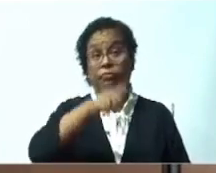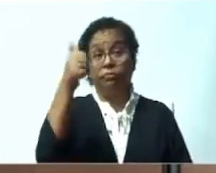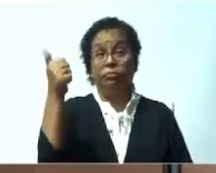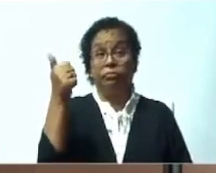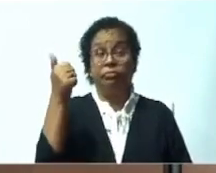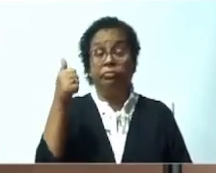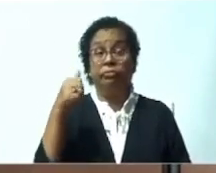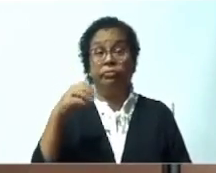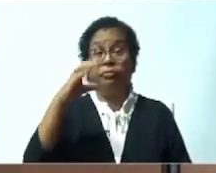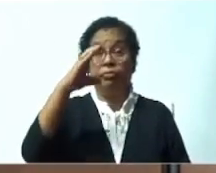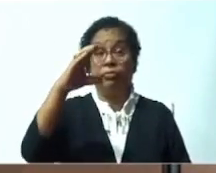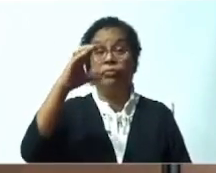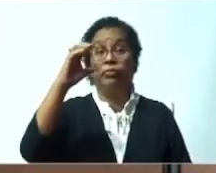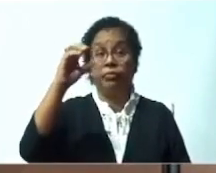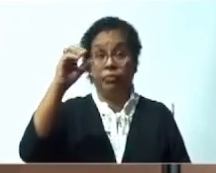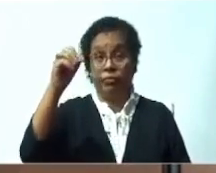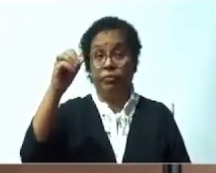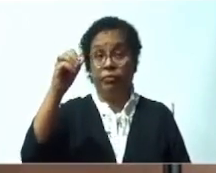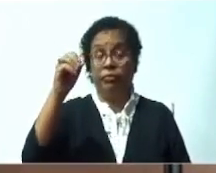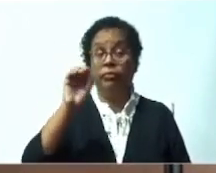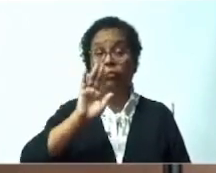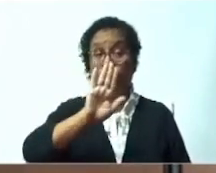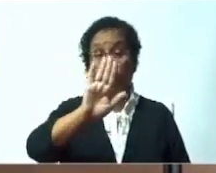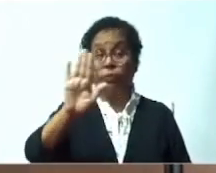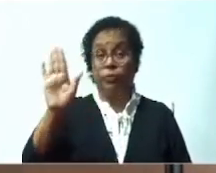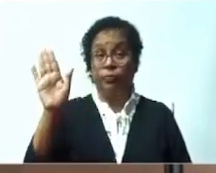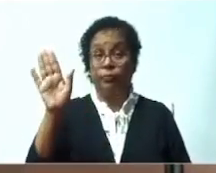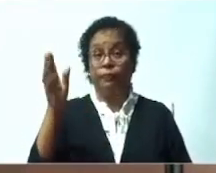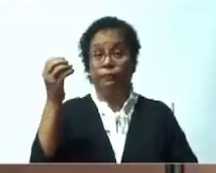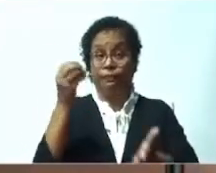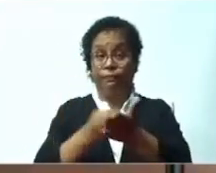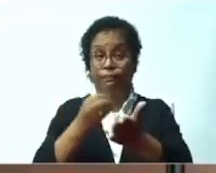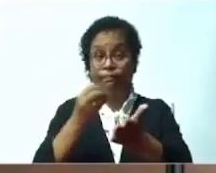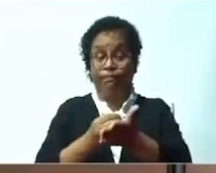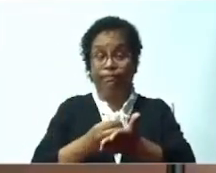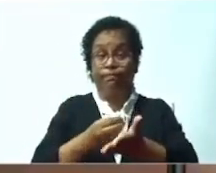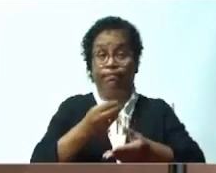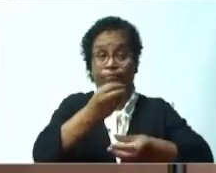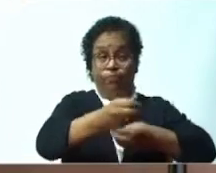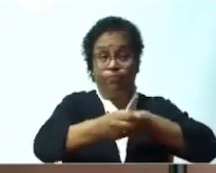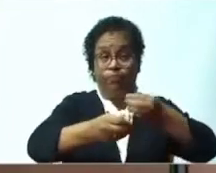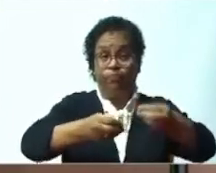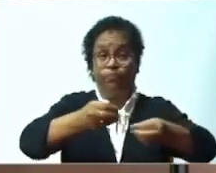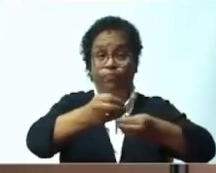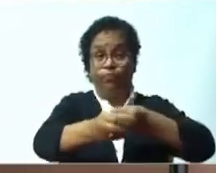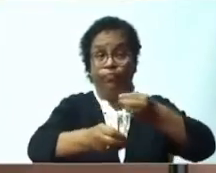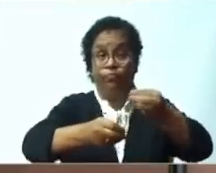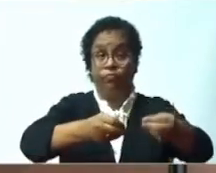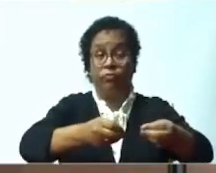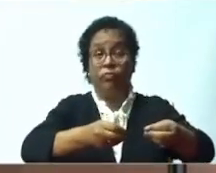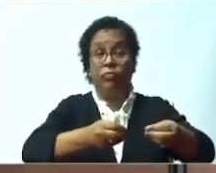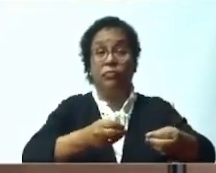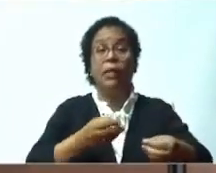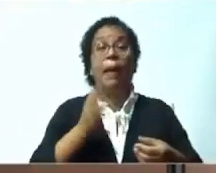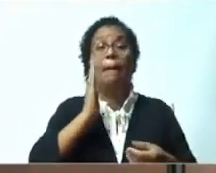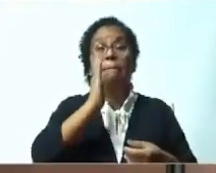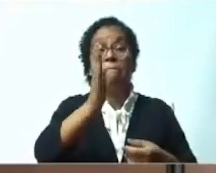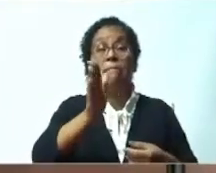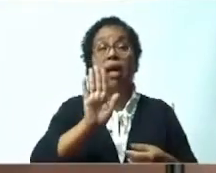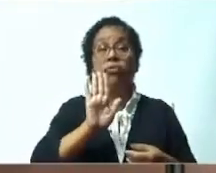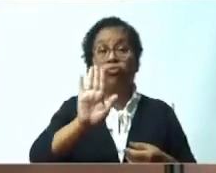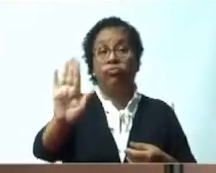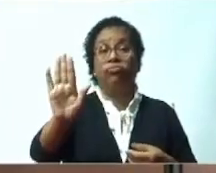concesionaria pasan a ser propiedad del Estado Dominicano porque la están haciendo en una propiedad rentada. O sea,